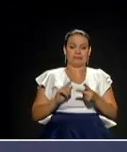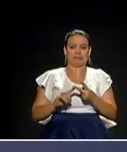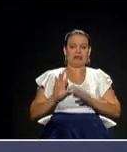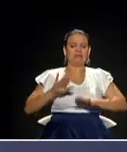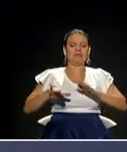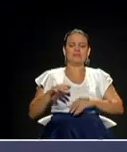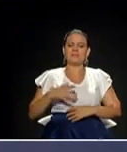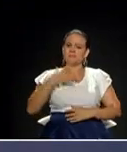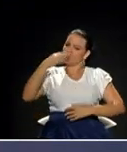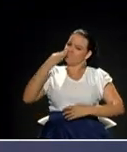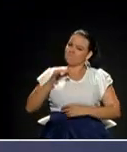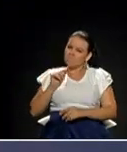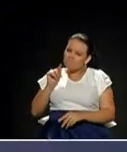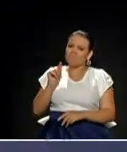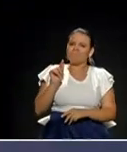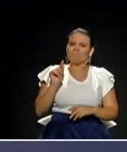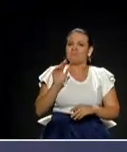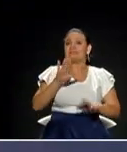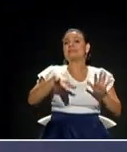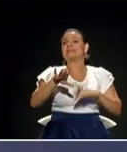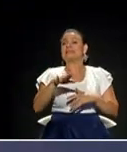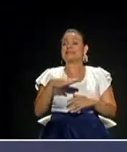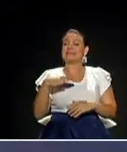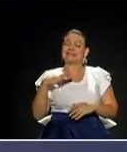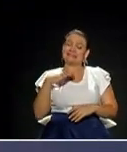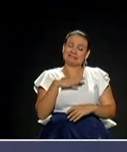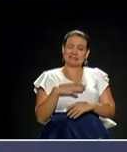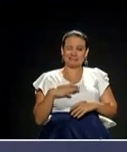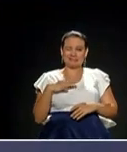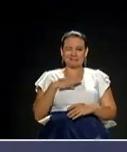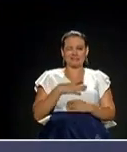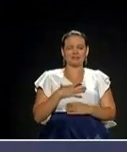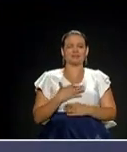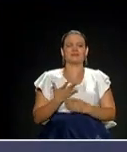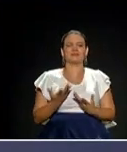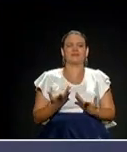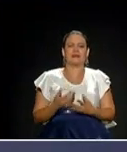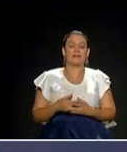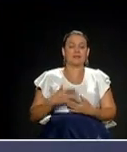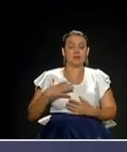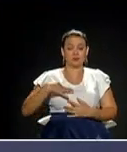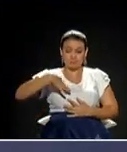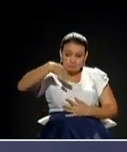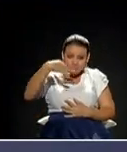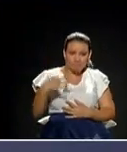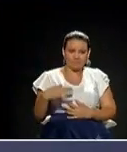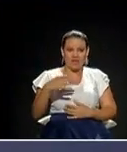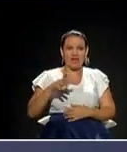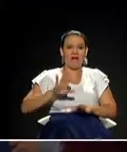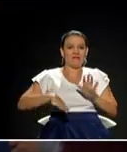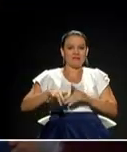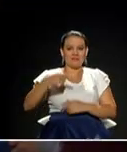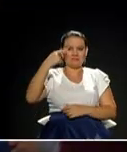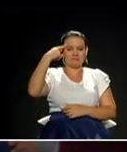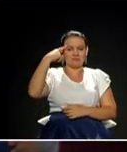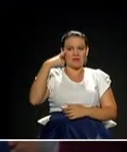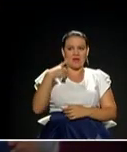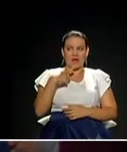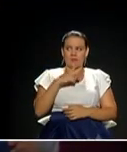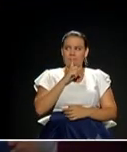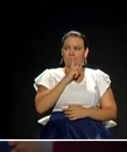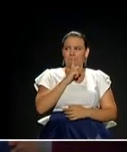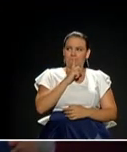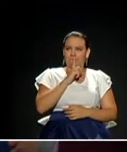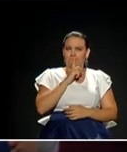eso a veces molesta no tenemos la calidad de ser siempre honesto las cosas que pensamos decirlas y eso en este mundo